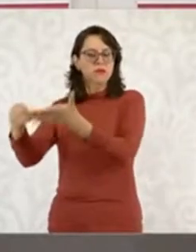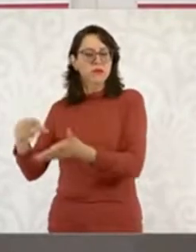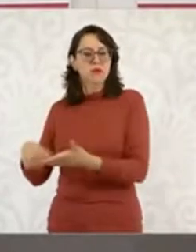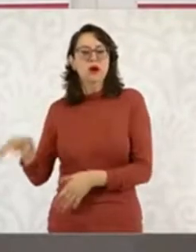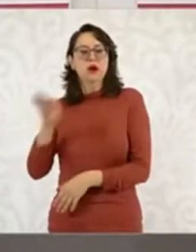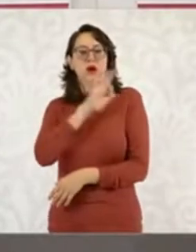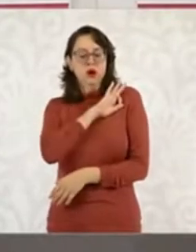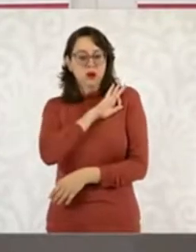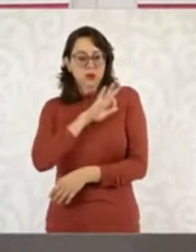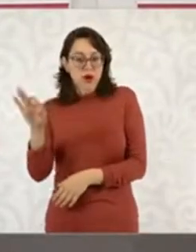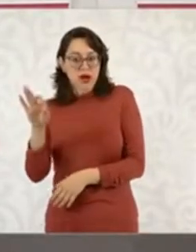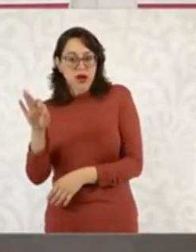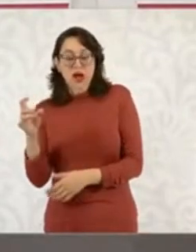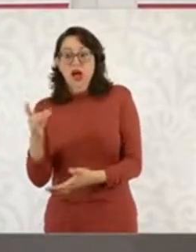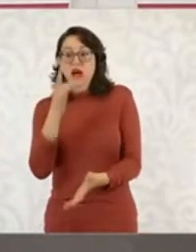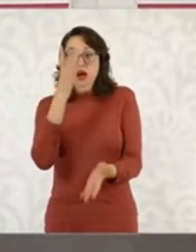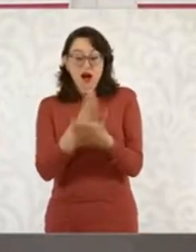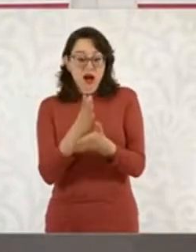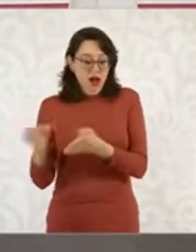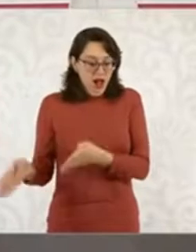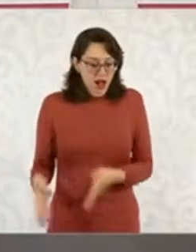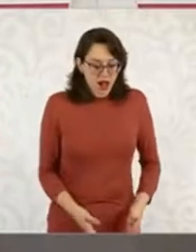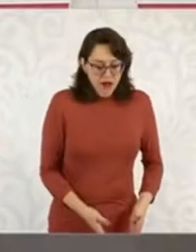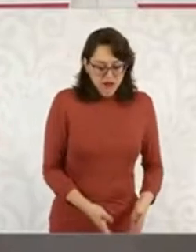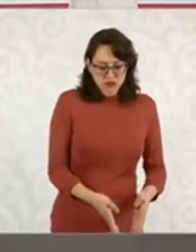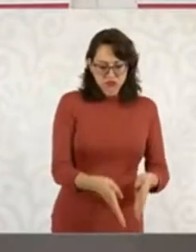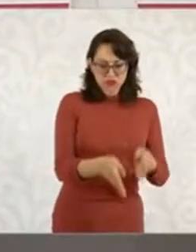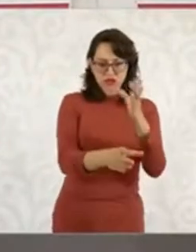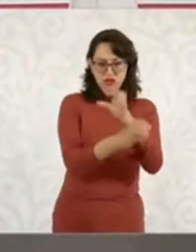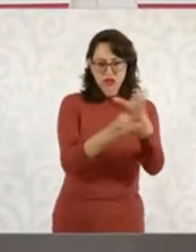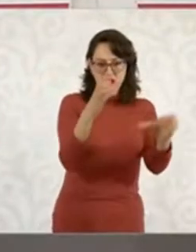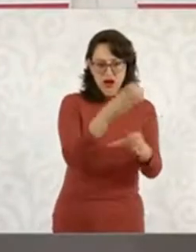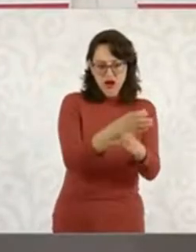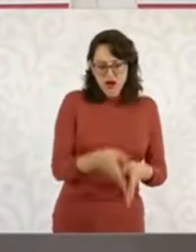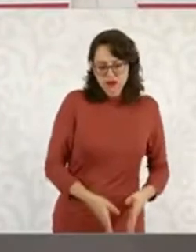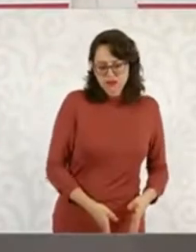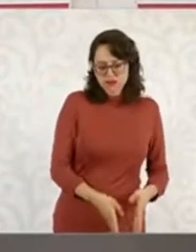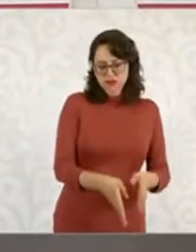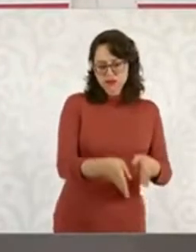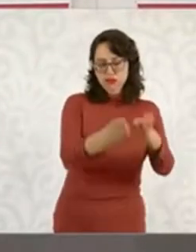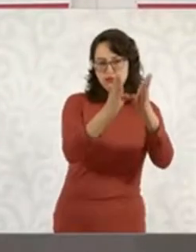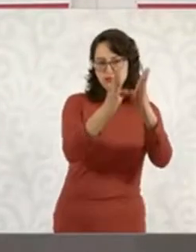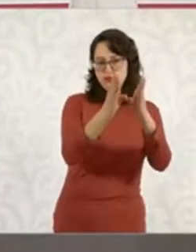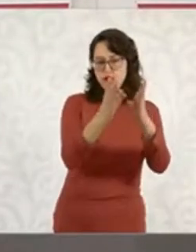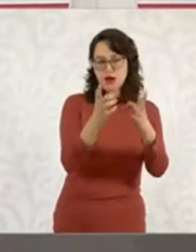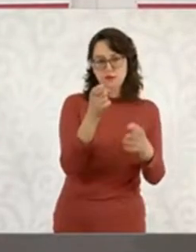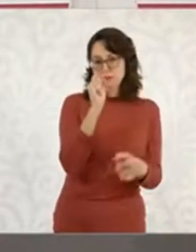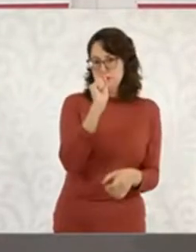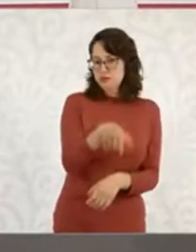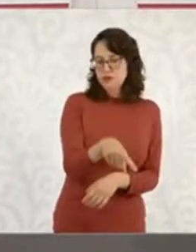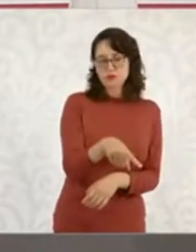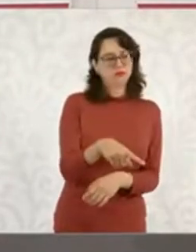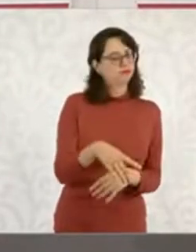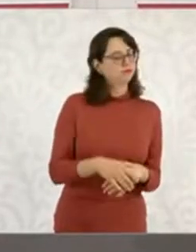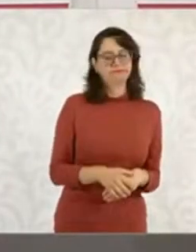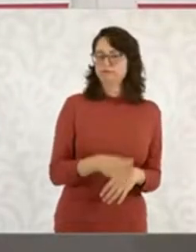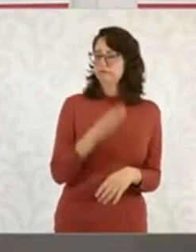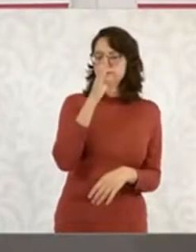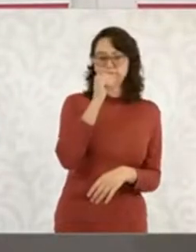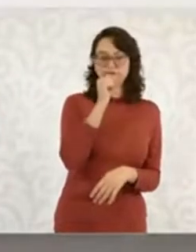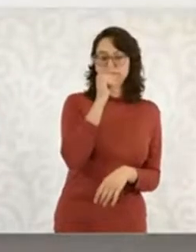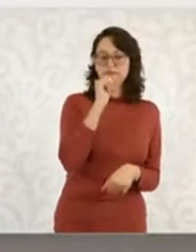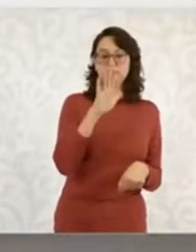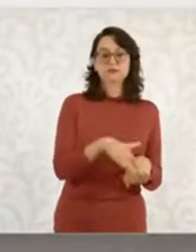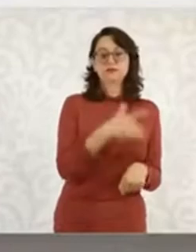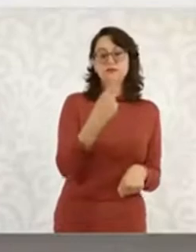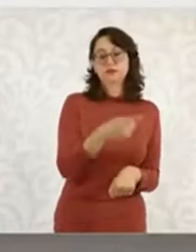solo en el trazo que ya existe? Porque los trenes de pasajeros, para poder ir un poco más rápido que los trenes de carga, bueno, bastante más rápido que los